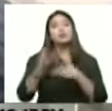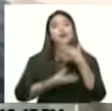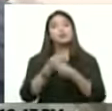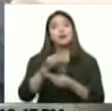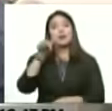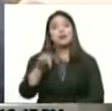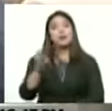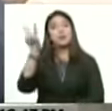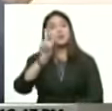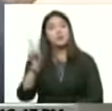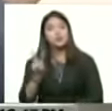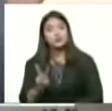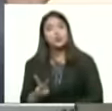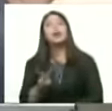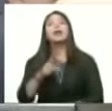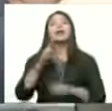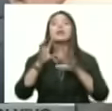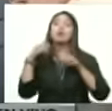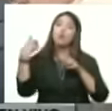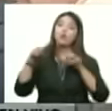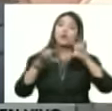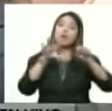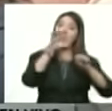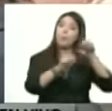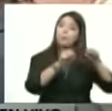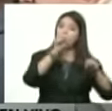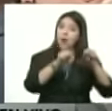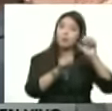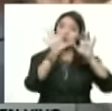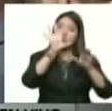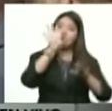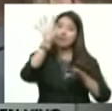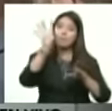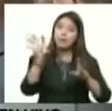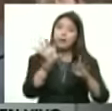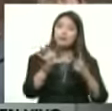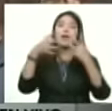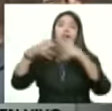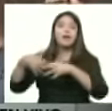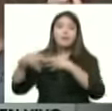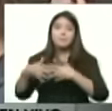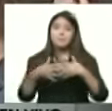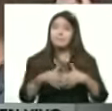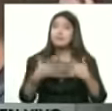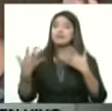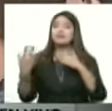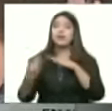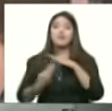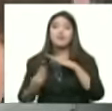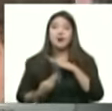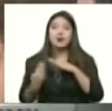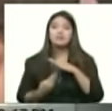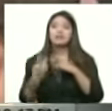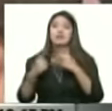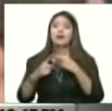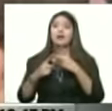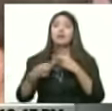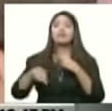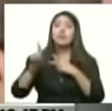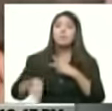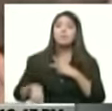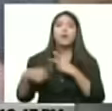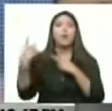produce a nivel nacional, específicamente en las empresas básicas, en las grandes empresas del Estado. También se